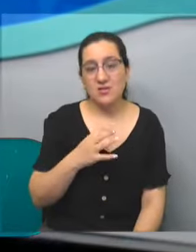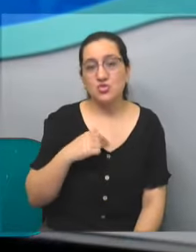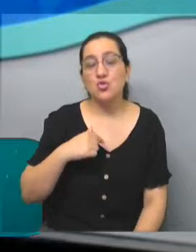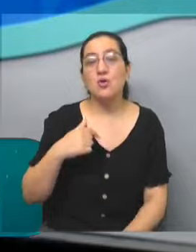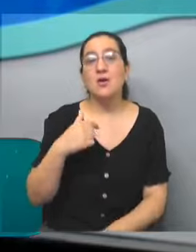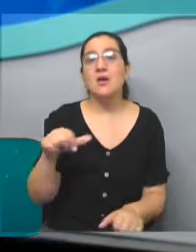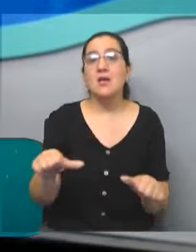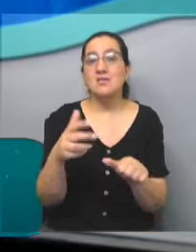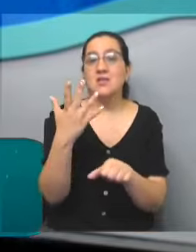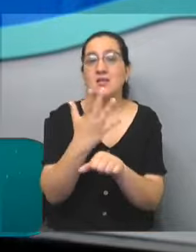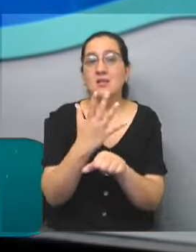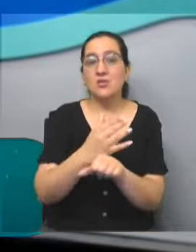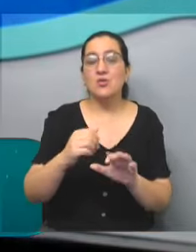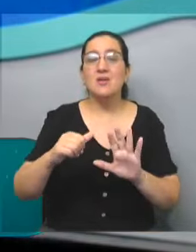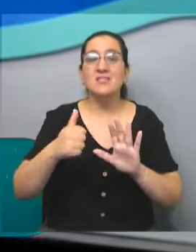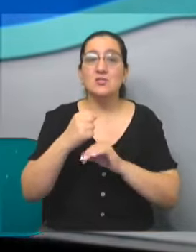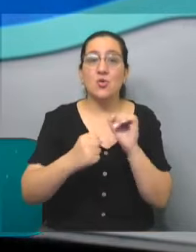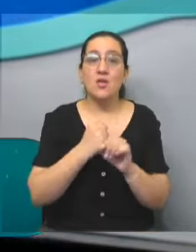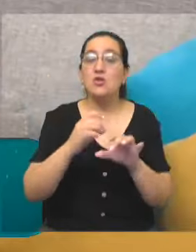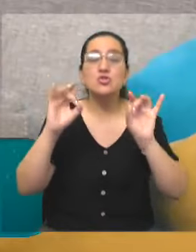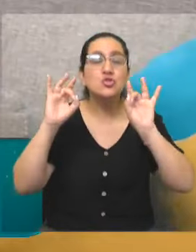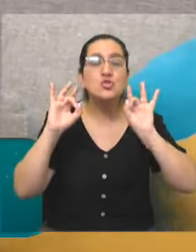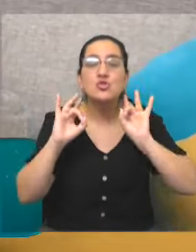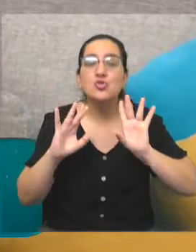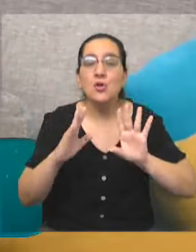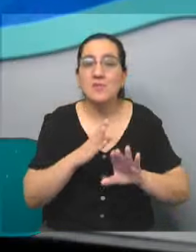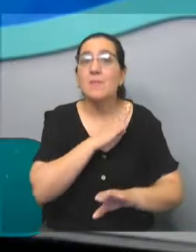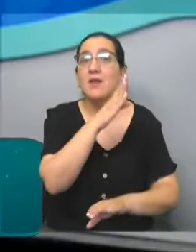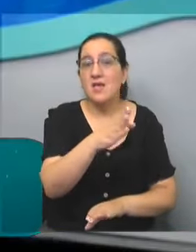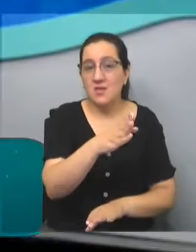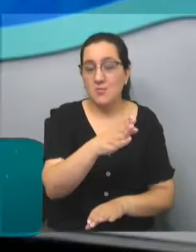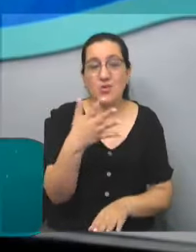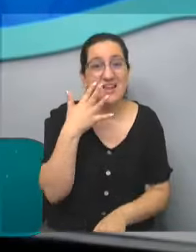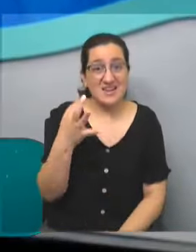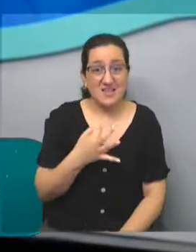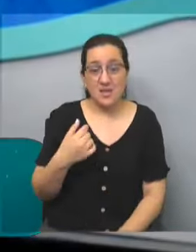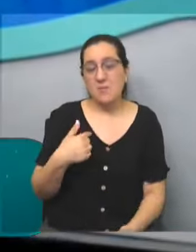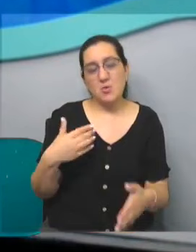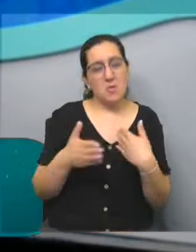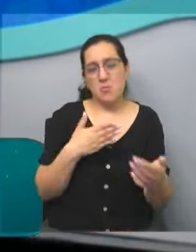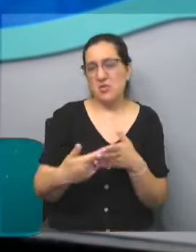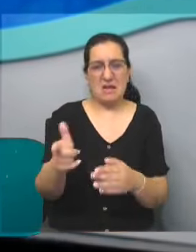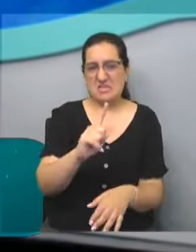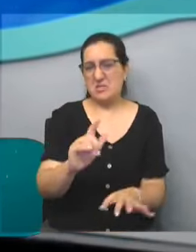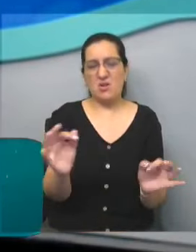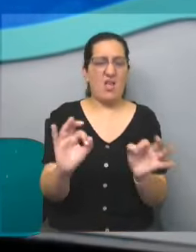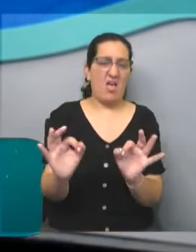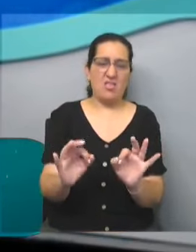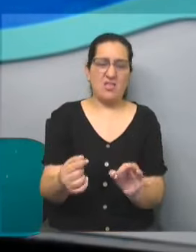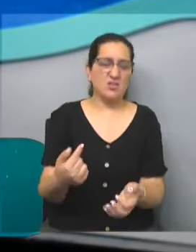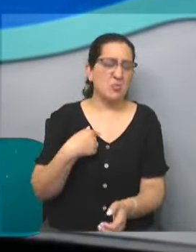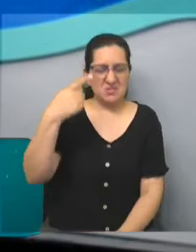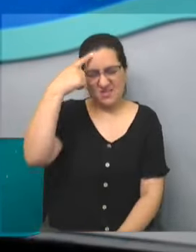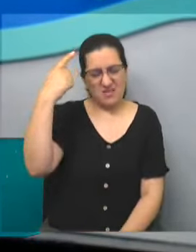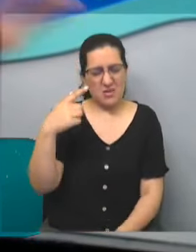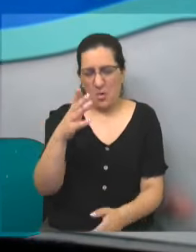y sexto solamente para entrar en la Escuela de Arte Dramático, porque en realidad no me importaba nada, ni consideraba que aprendía mucho, ni